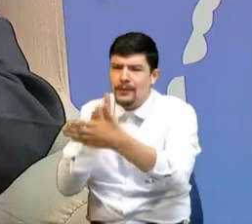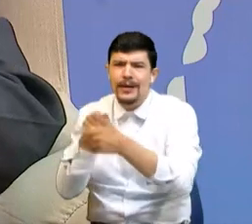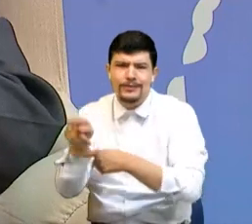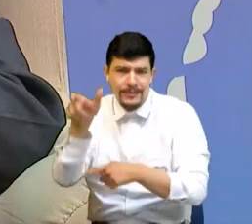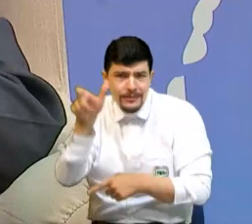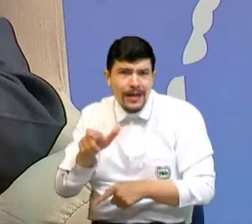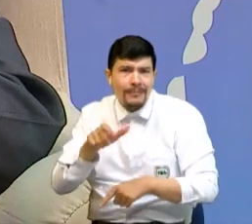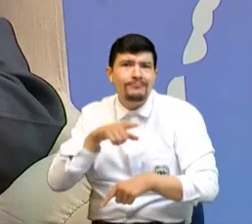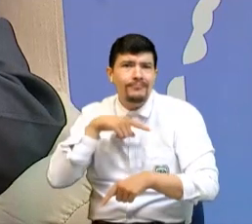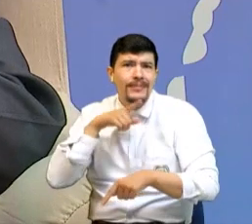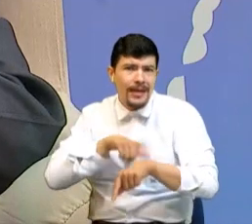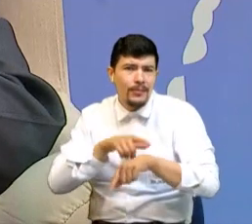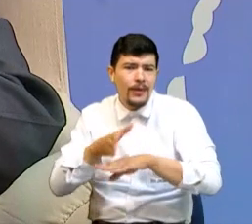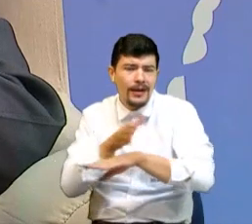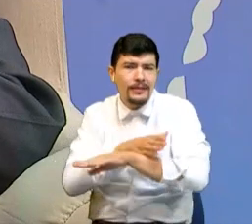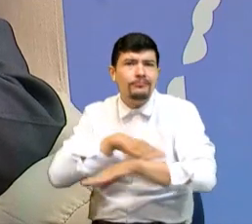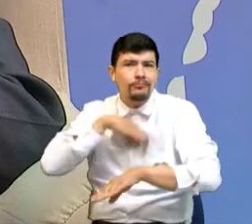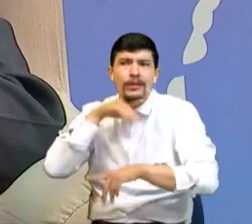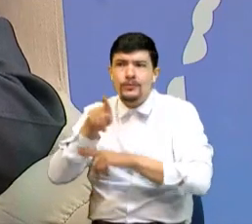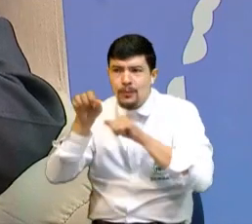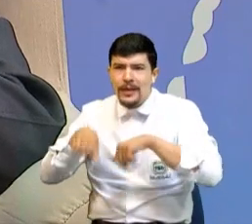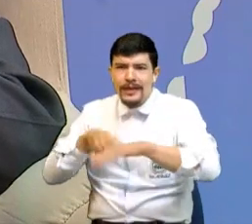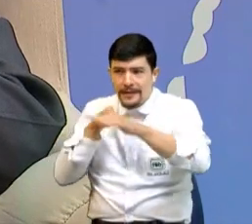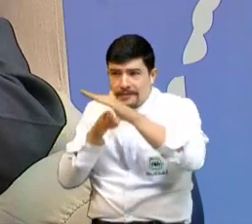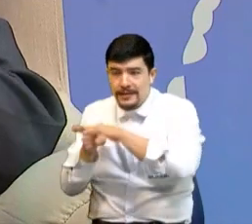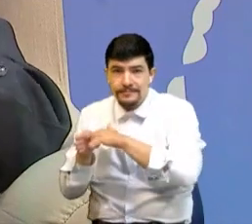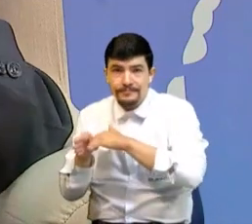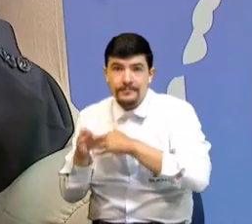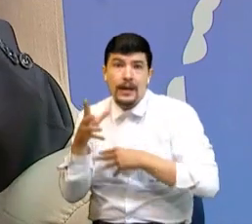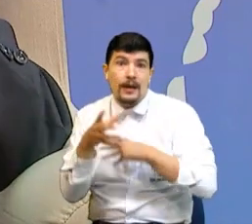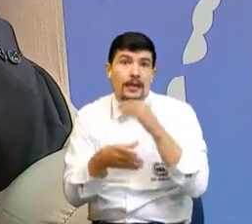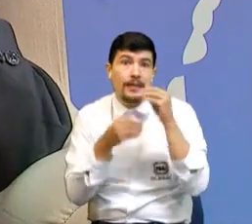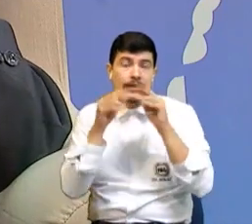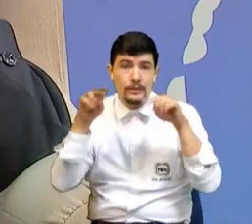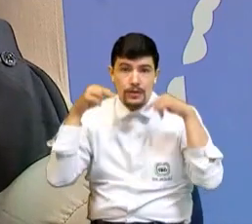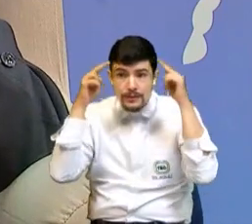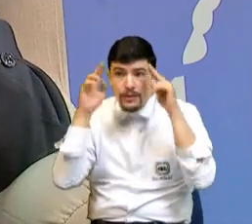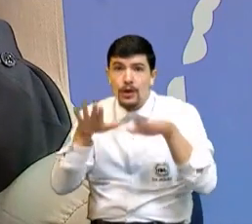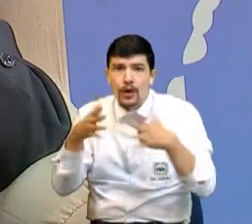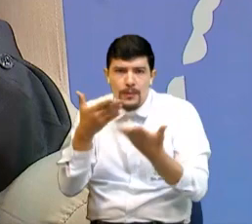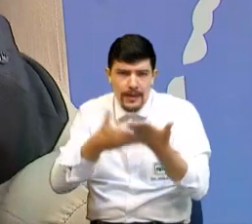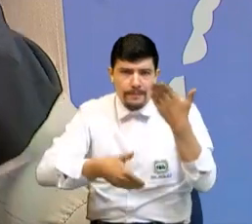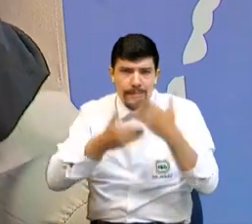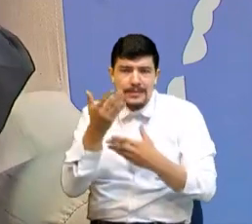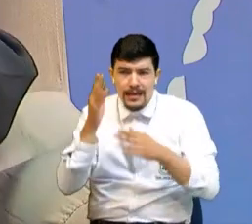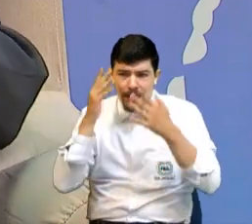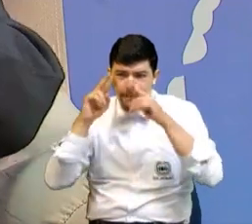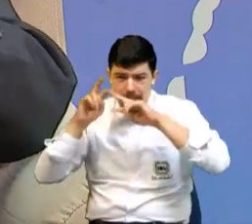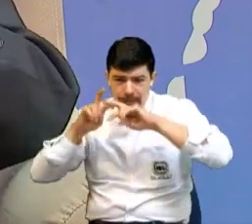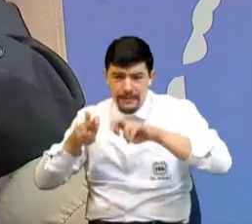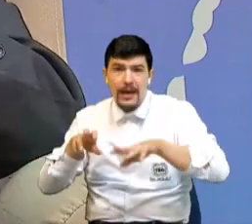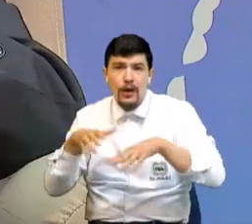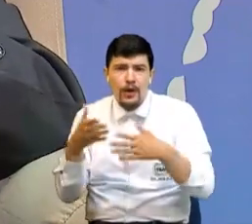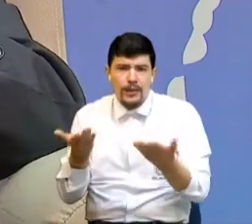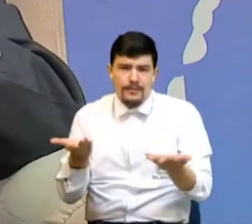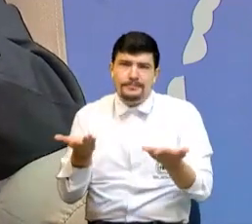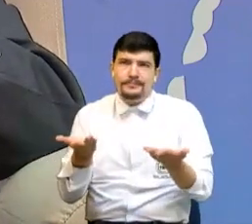incluso que se podría dar a través del